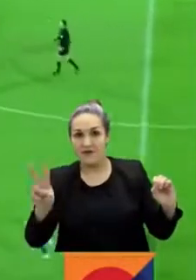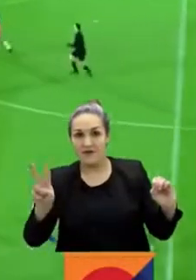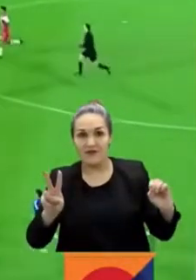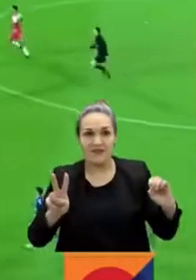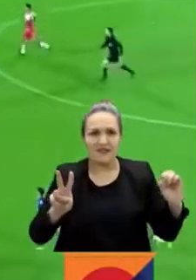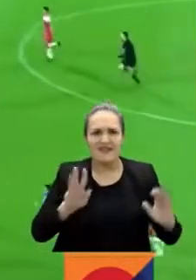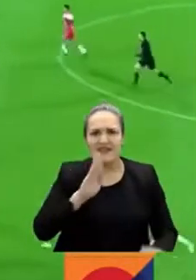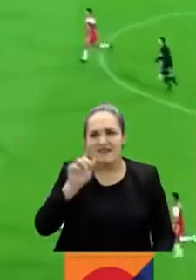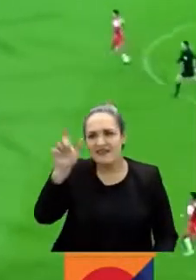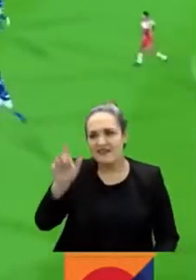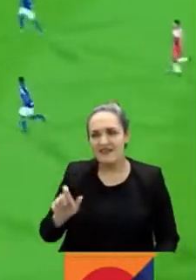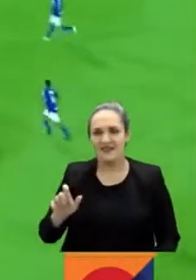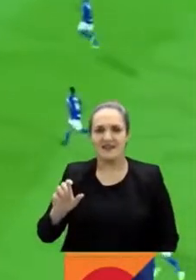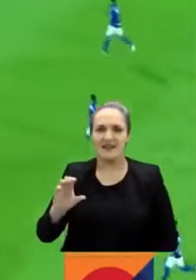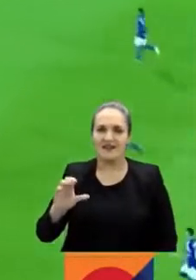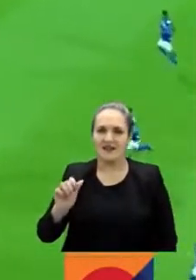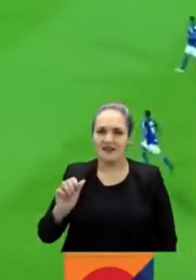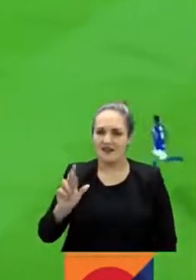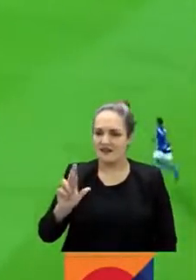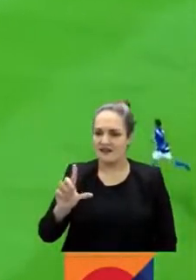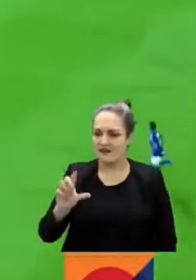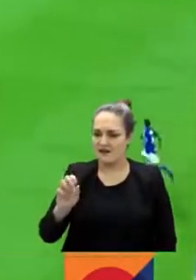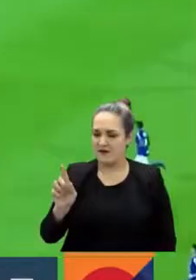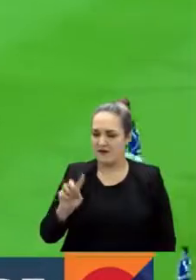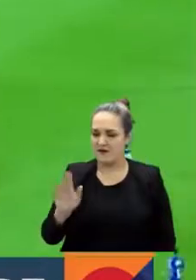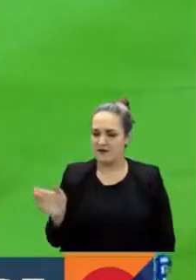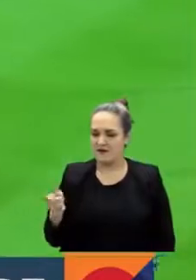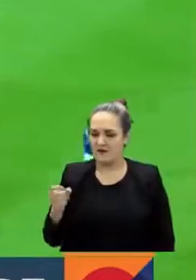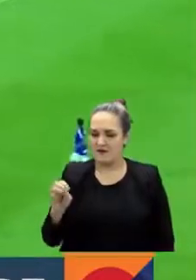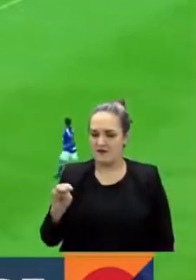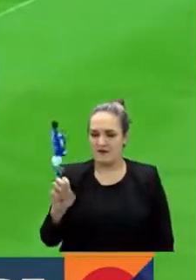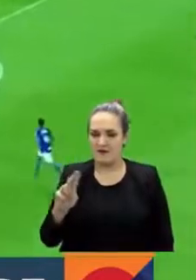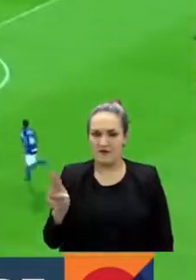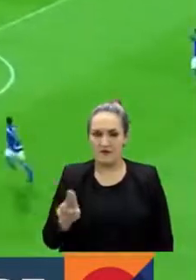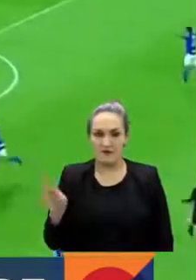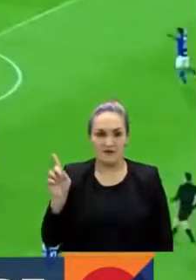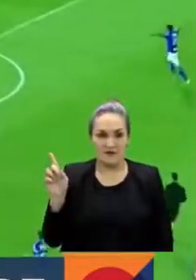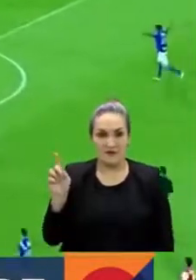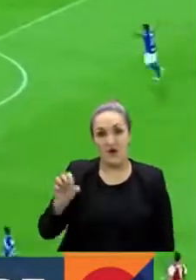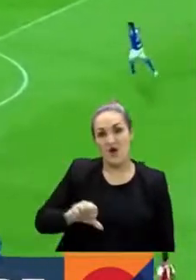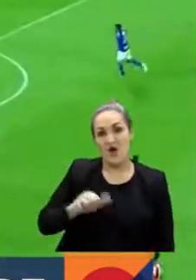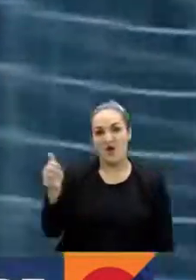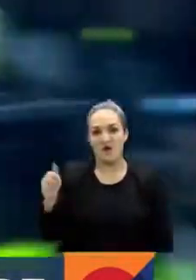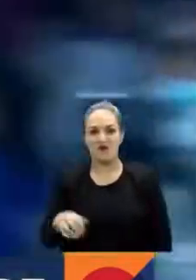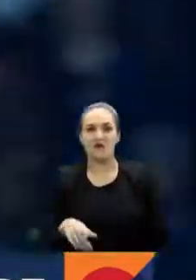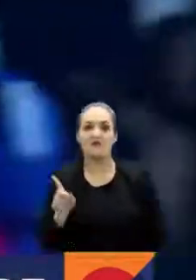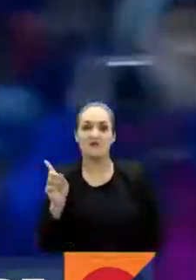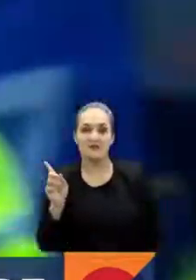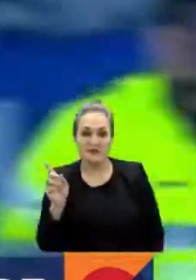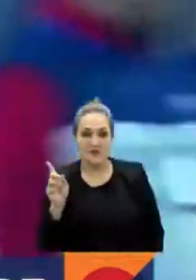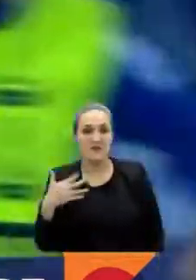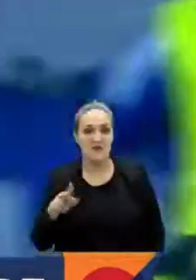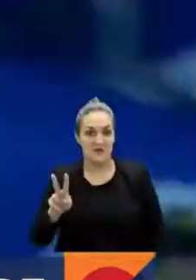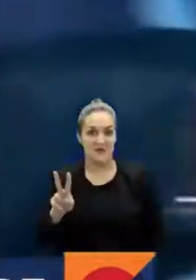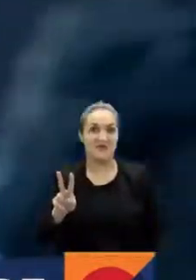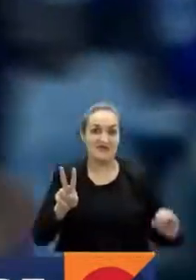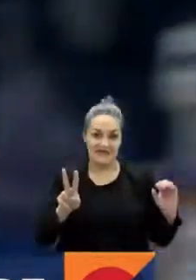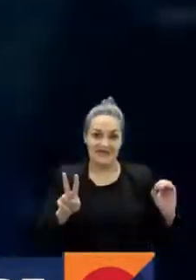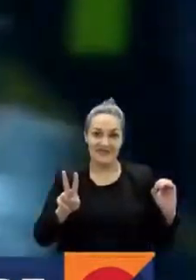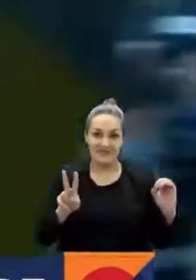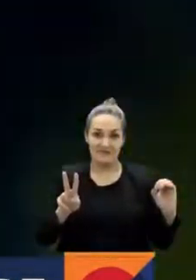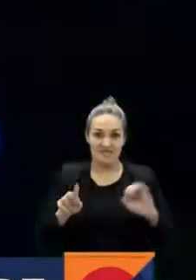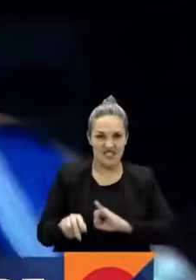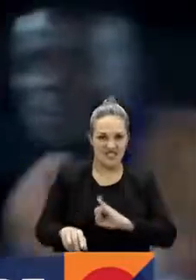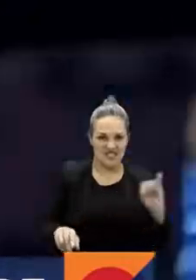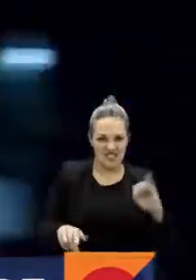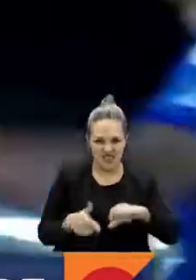doblete de Carlos Andrés Gómez, minuto 22, y después aquí, potente remate de pierna izquierda para convertir el 2-0 y el equipo